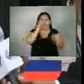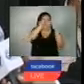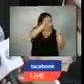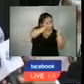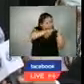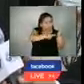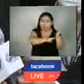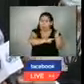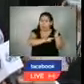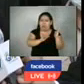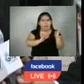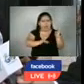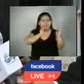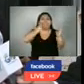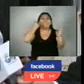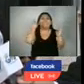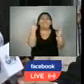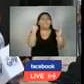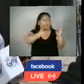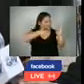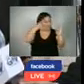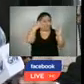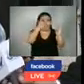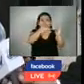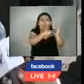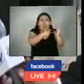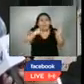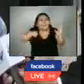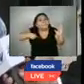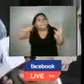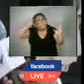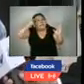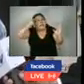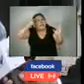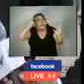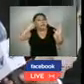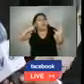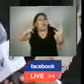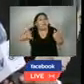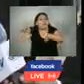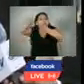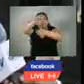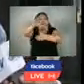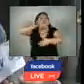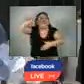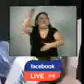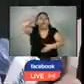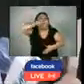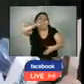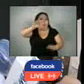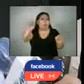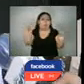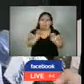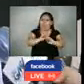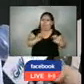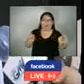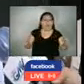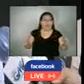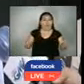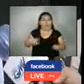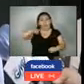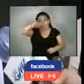ningún vacío o ninguna puertecita para que se pueda creer que esto se pueda privatizar. ANDA no